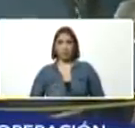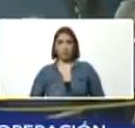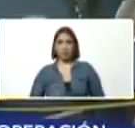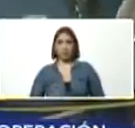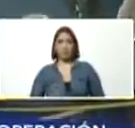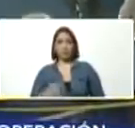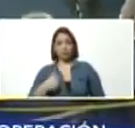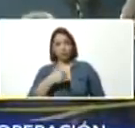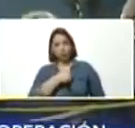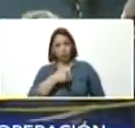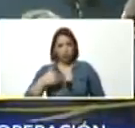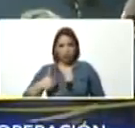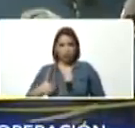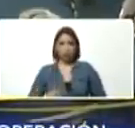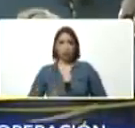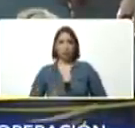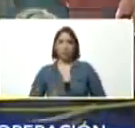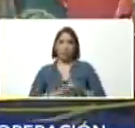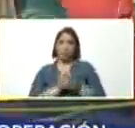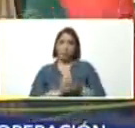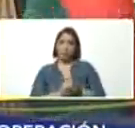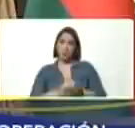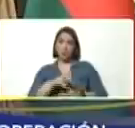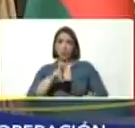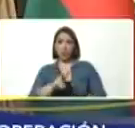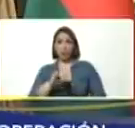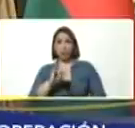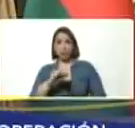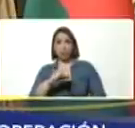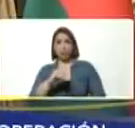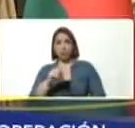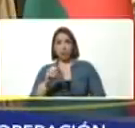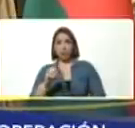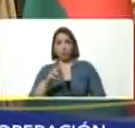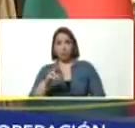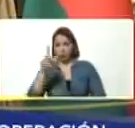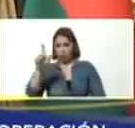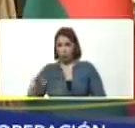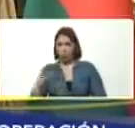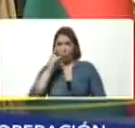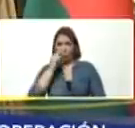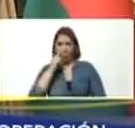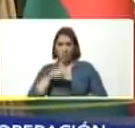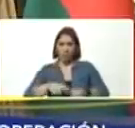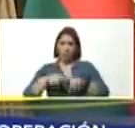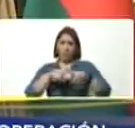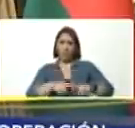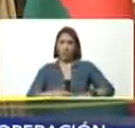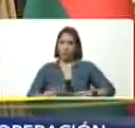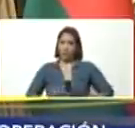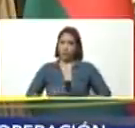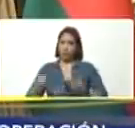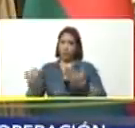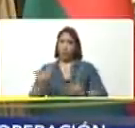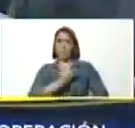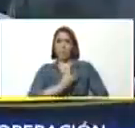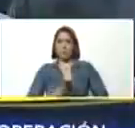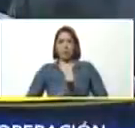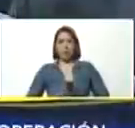Yo quiero, compañero Víctor Sheyman, que usted le lleve al presidente